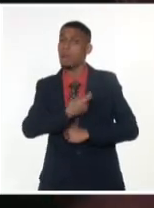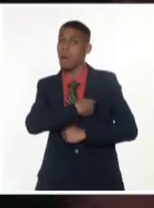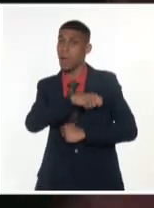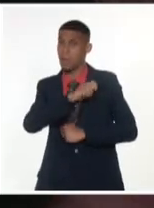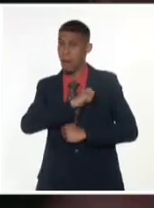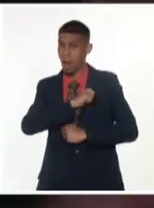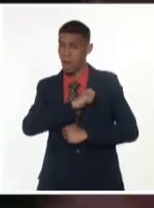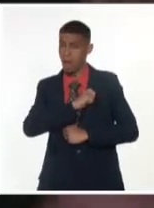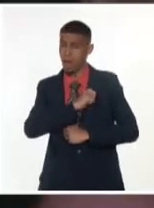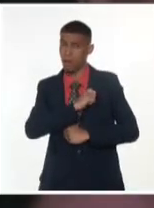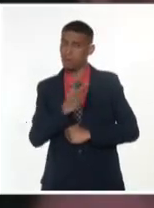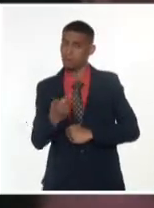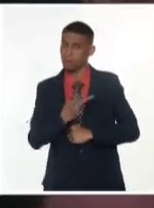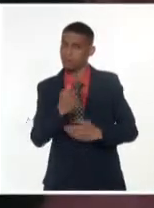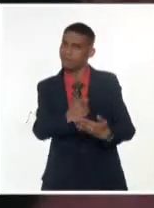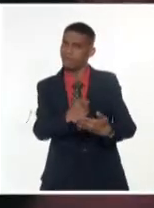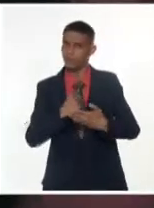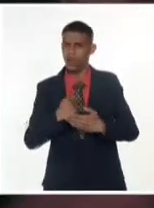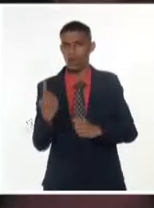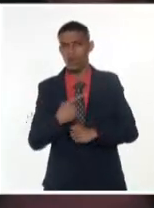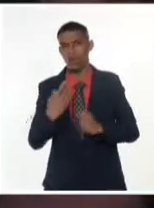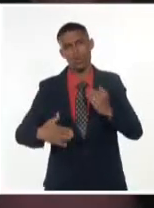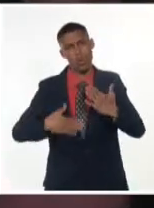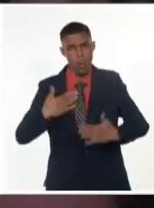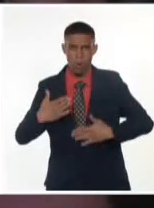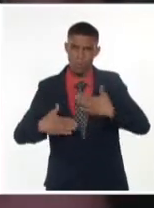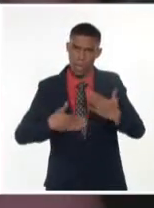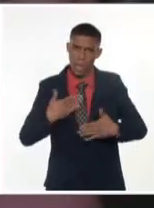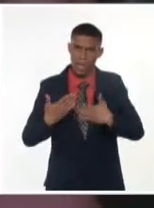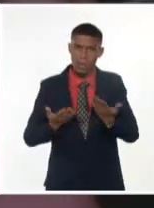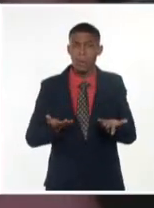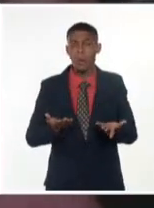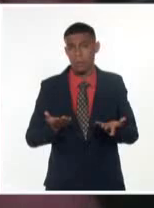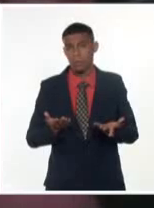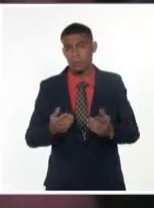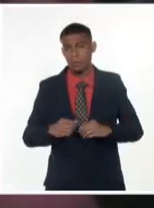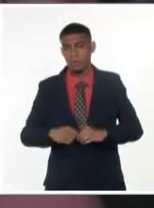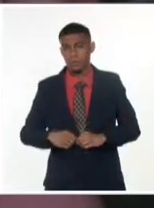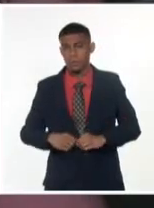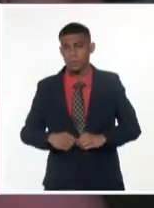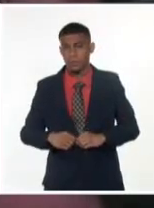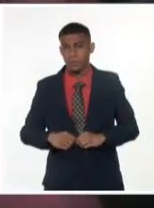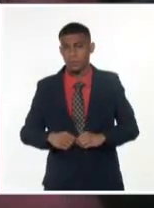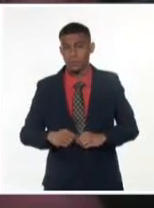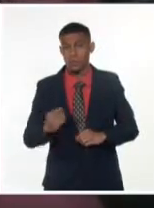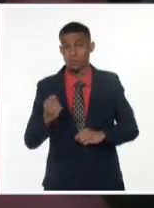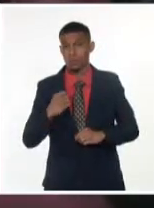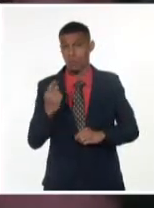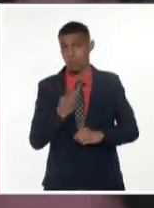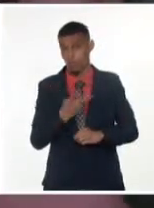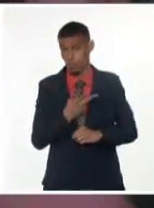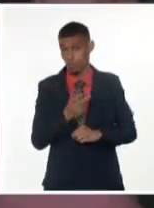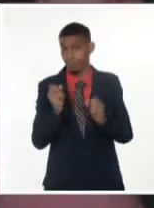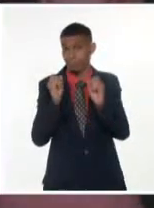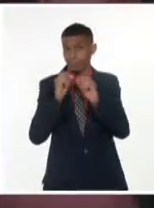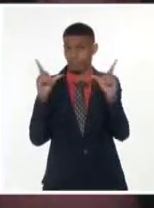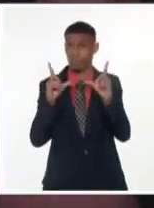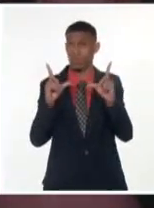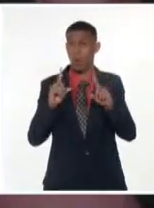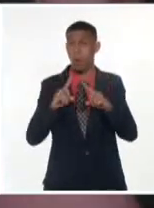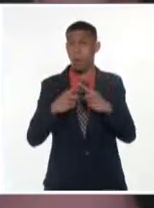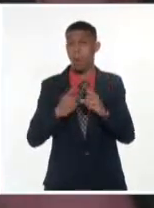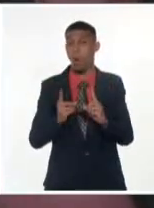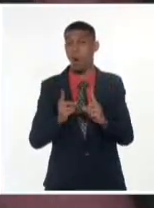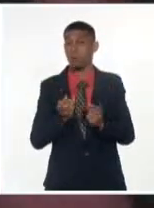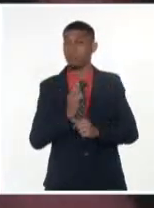tendencias. Pero la verdad estamos muy felices, muy contentos, muy además asombrados de que lamentablemente para